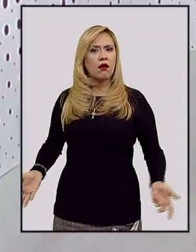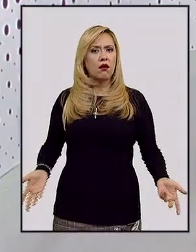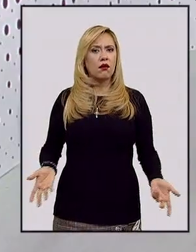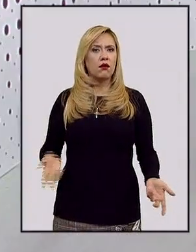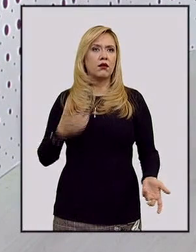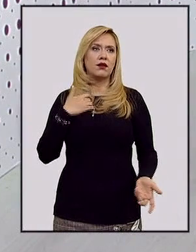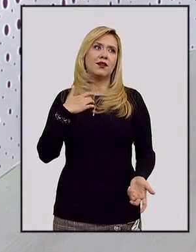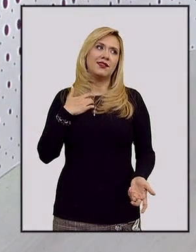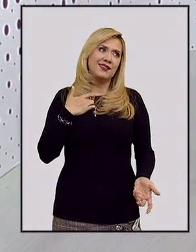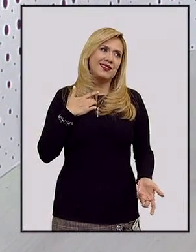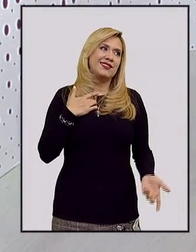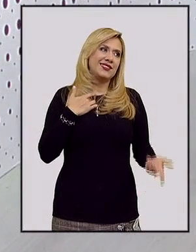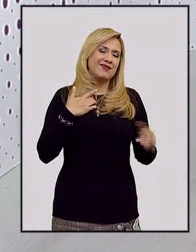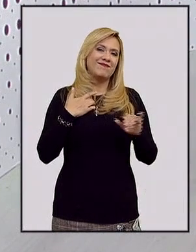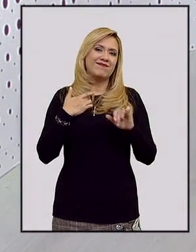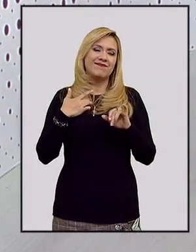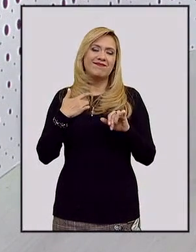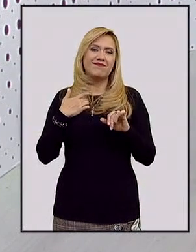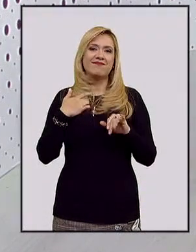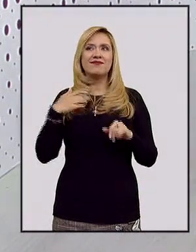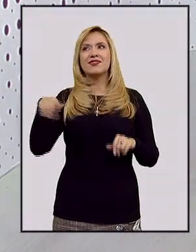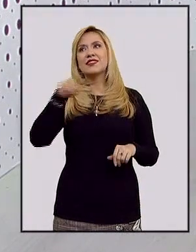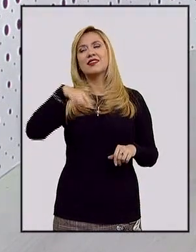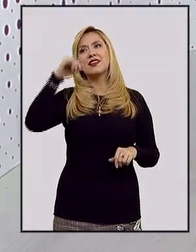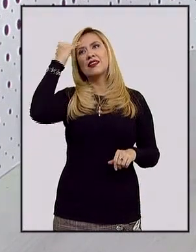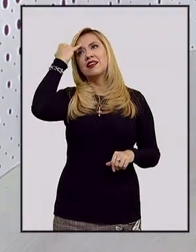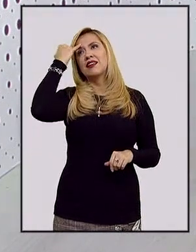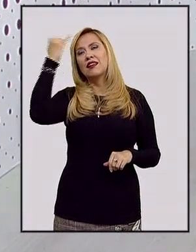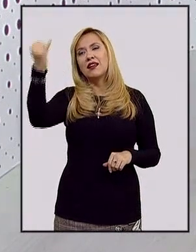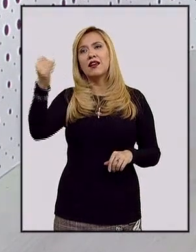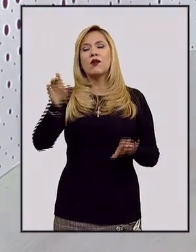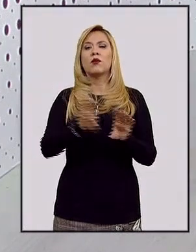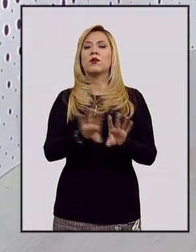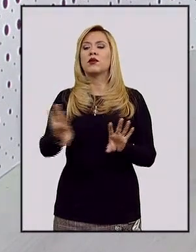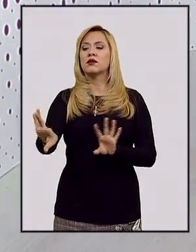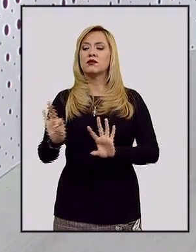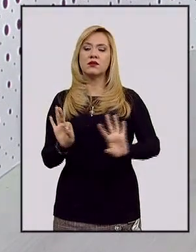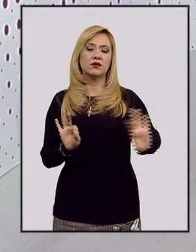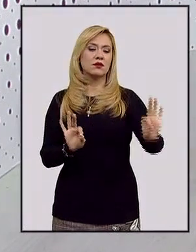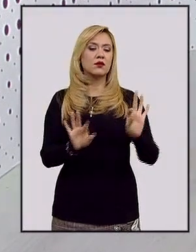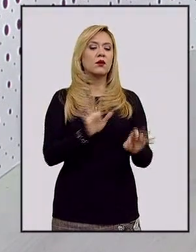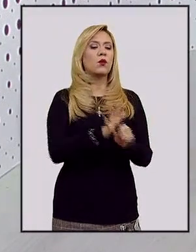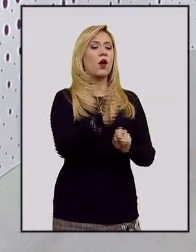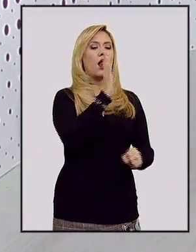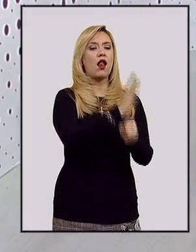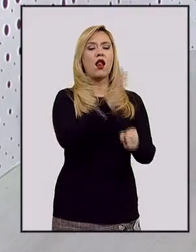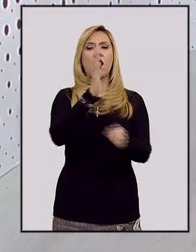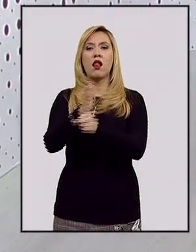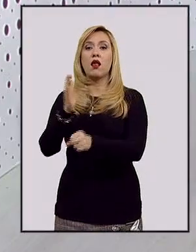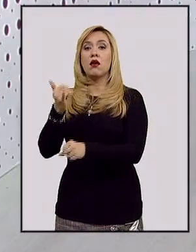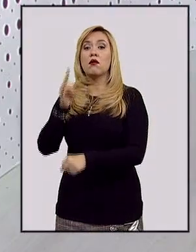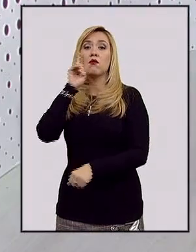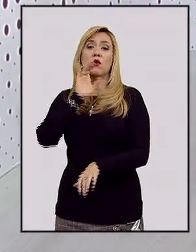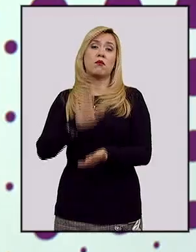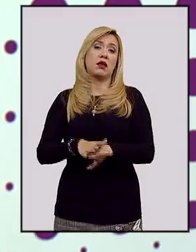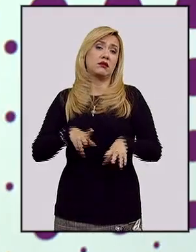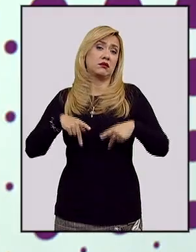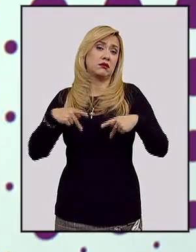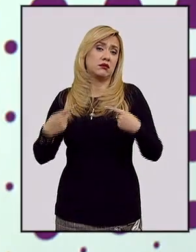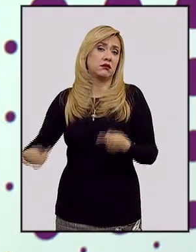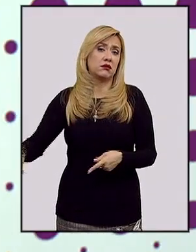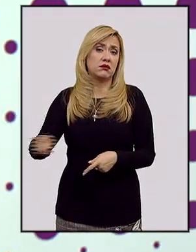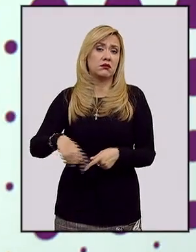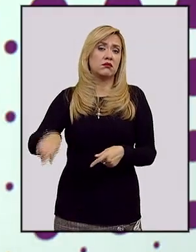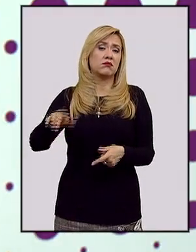también la idea, o sea, de la selección, digamos, del castigo pasa también por las mujeres más vulnerables, ¿no? Porque